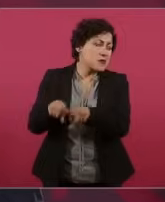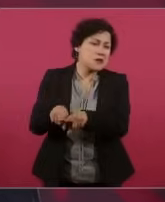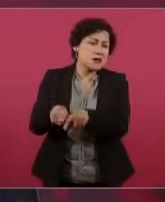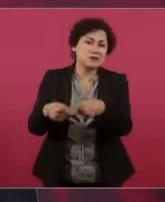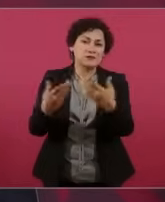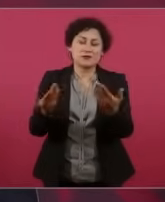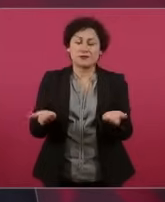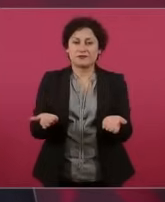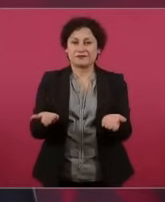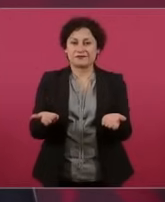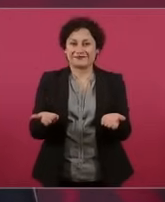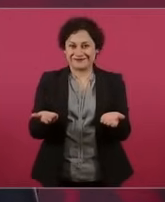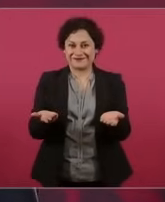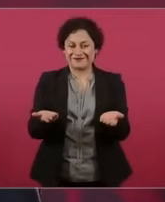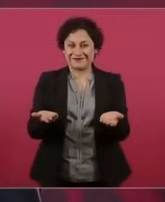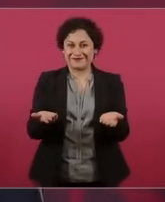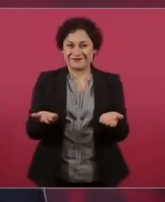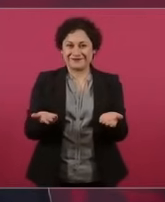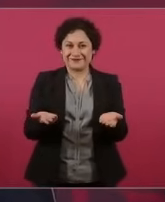Entonces,